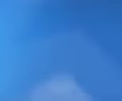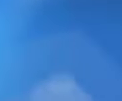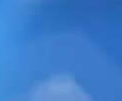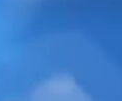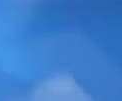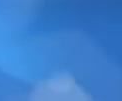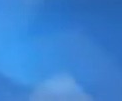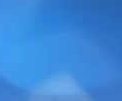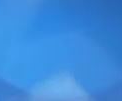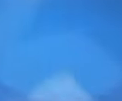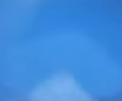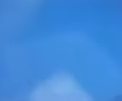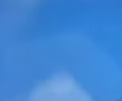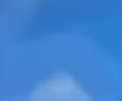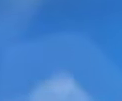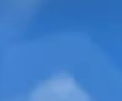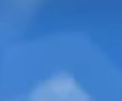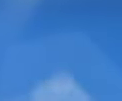Santa Misa.